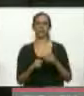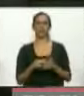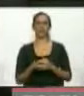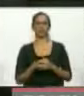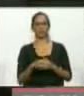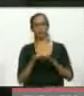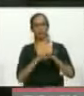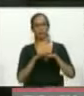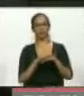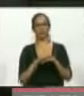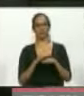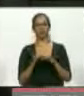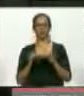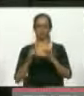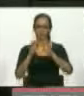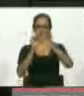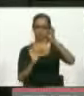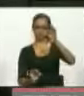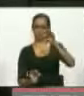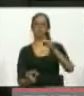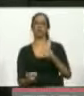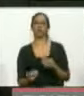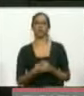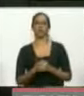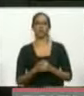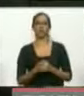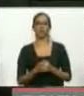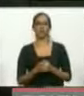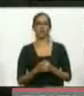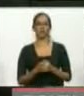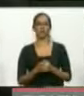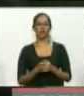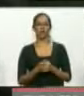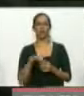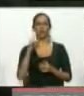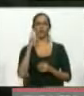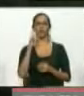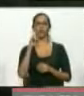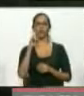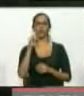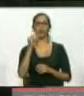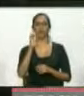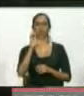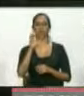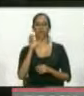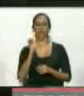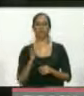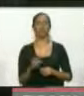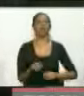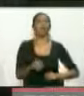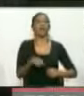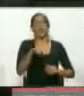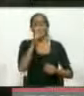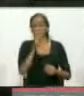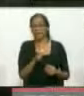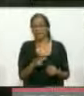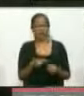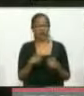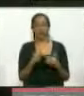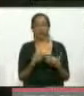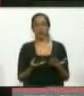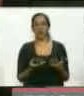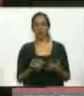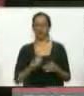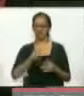perdón de los con baja estatura mental denominado iván duque verdad que el personaje bueno ha dado bueno da